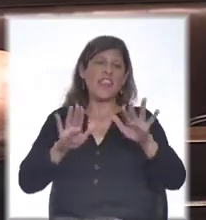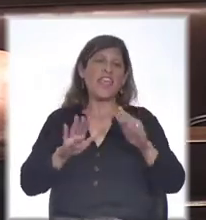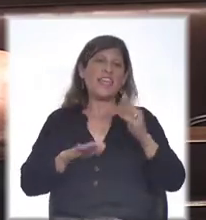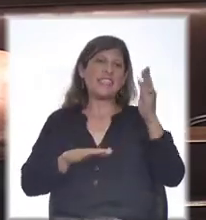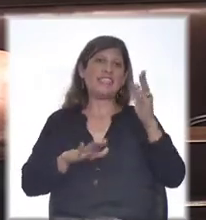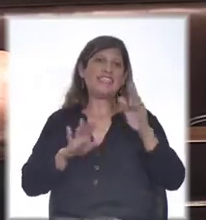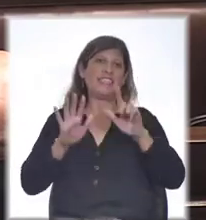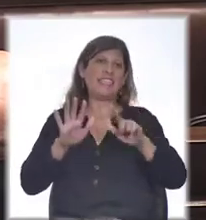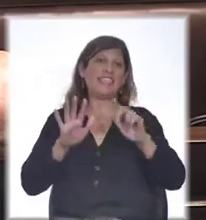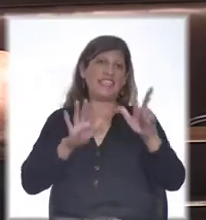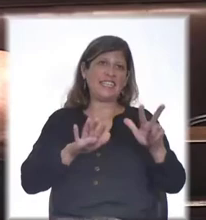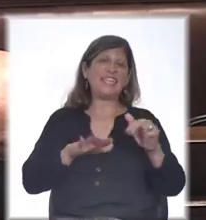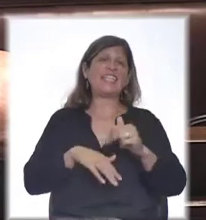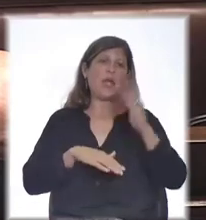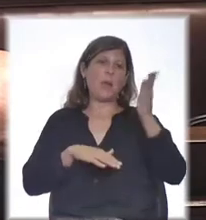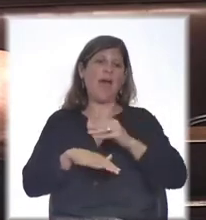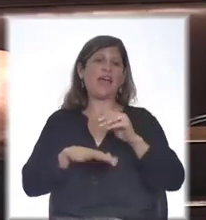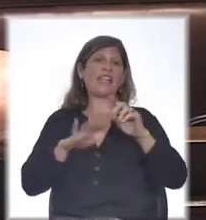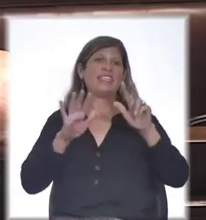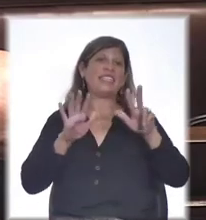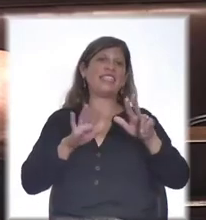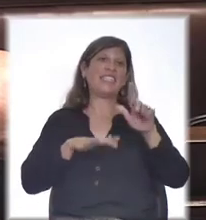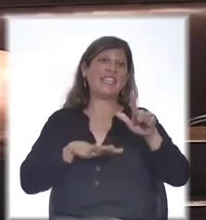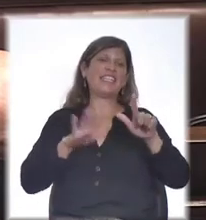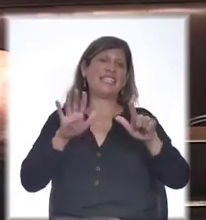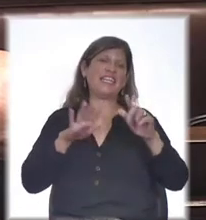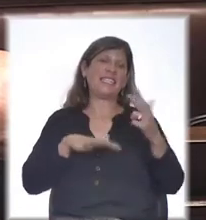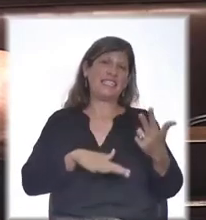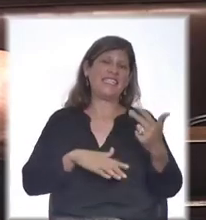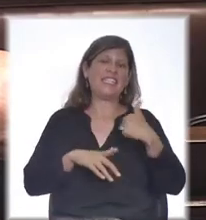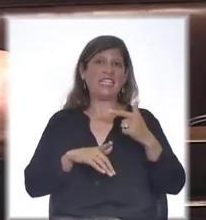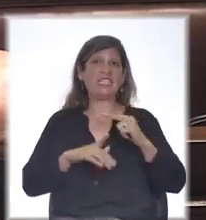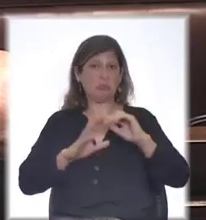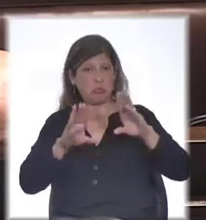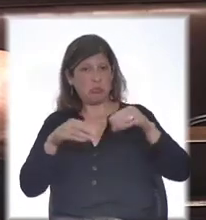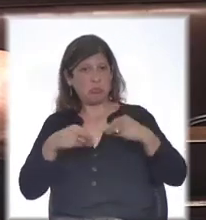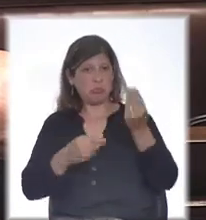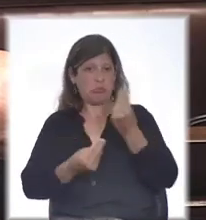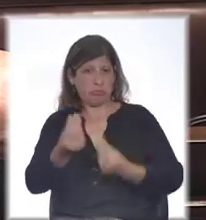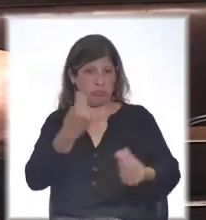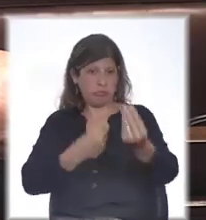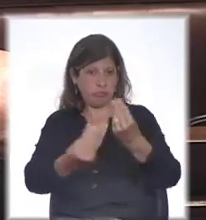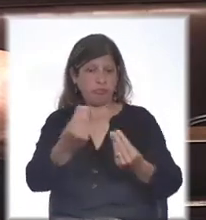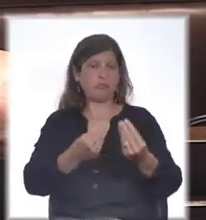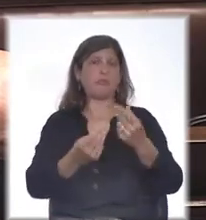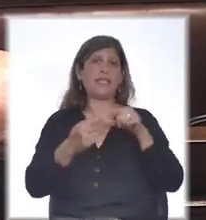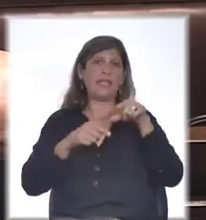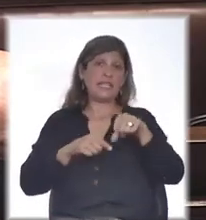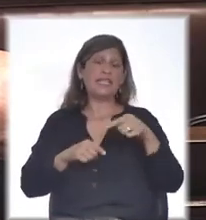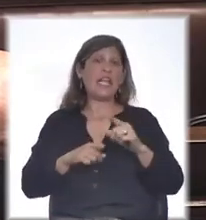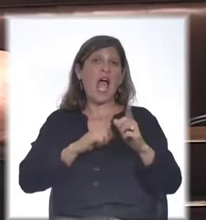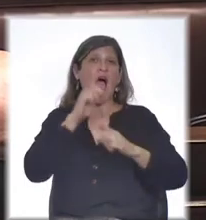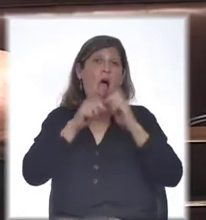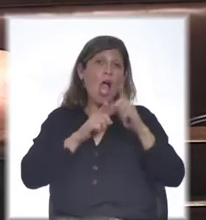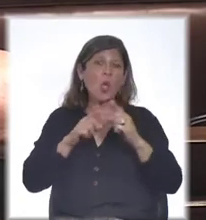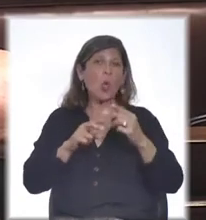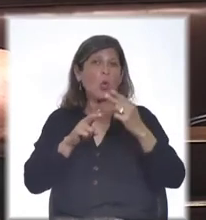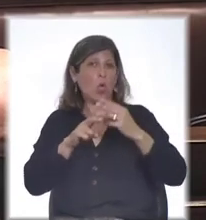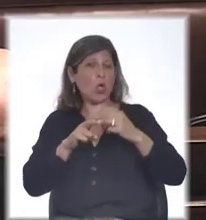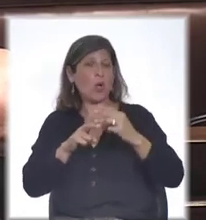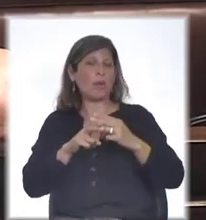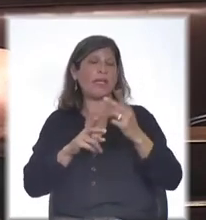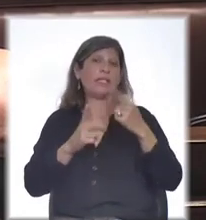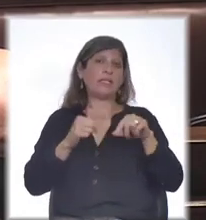1073/973 del 18 de diciembre de 1973, se designan sus miembros, 25 integrantes lo componían, entre algunos de los nombres que se